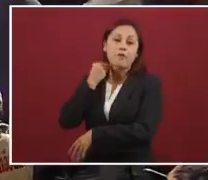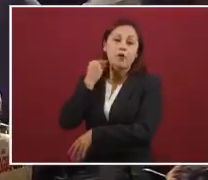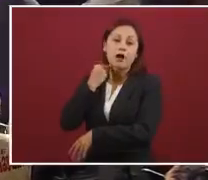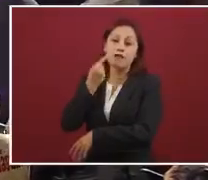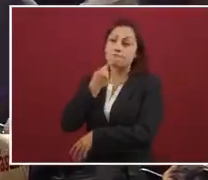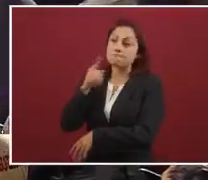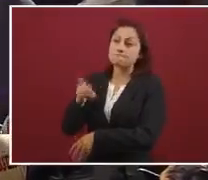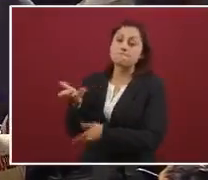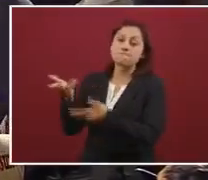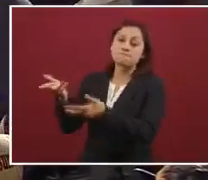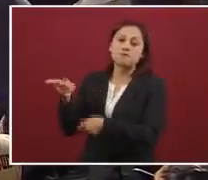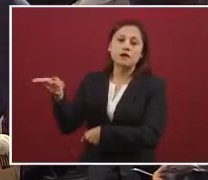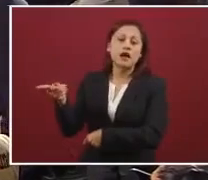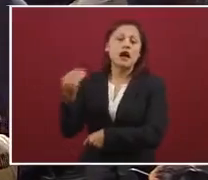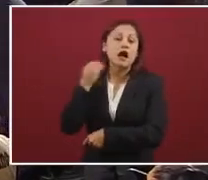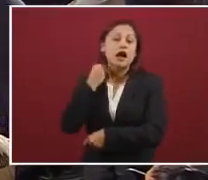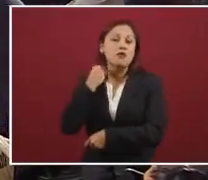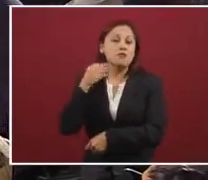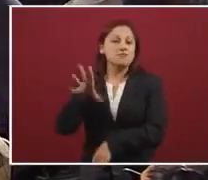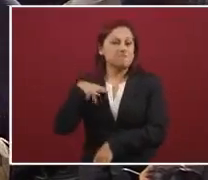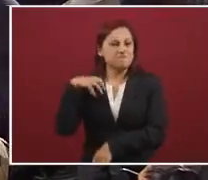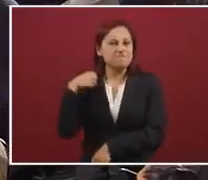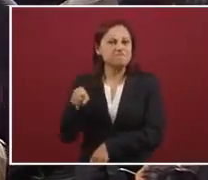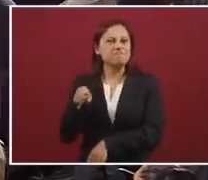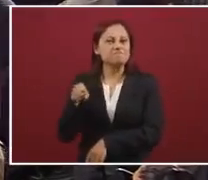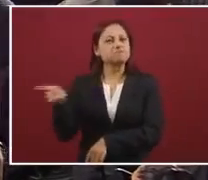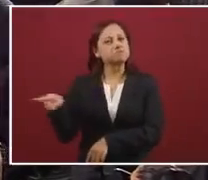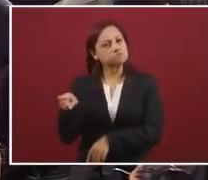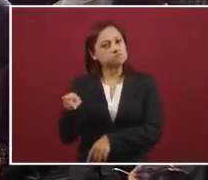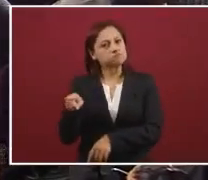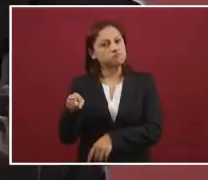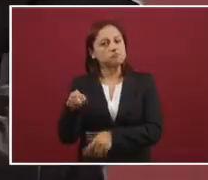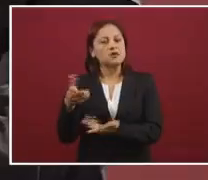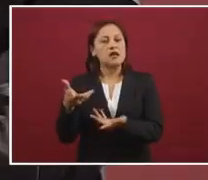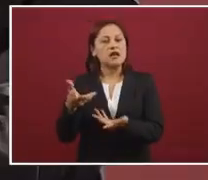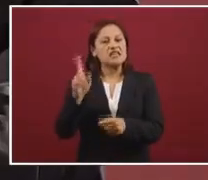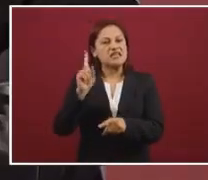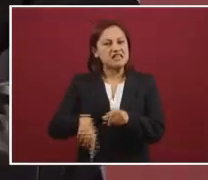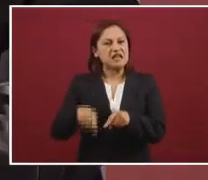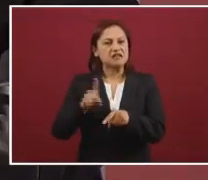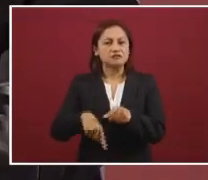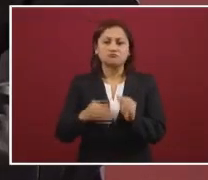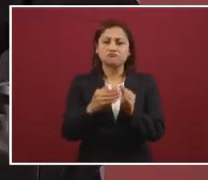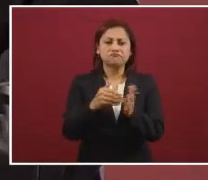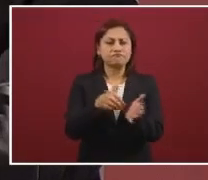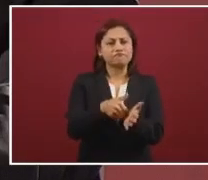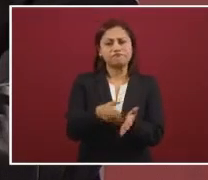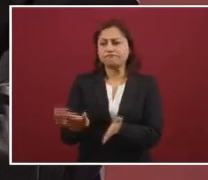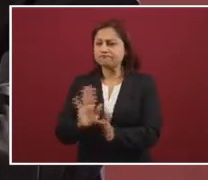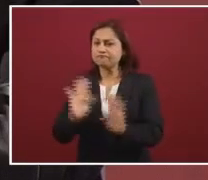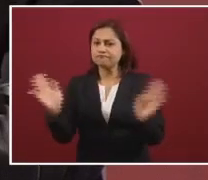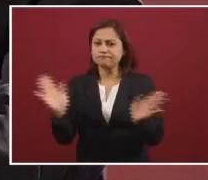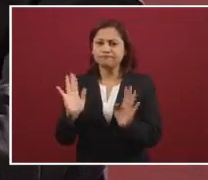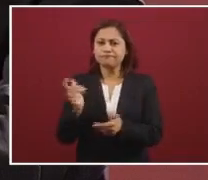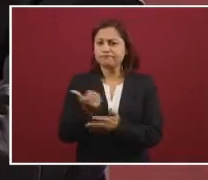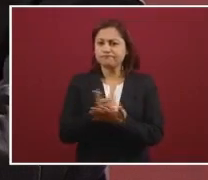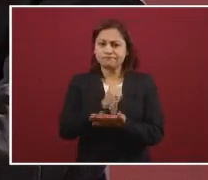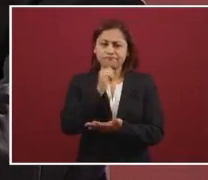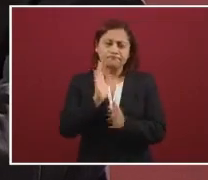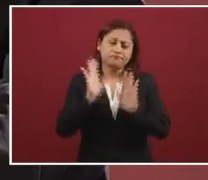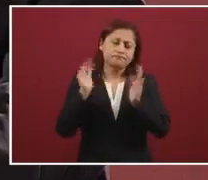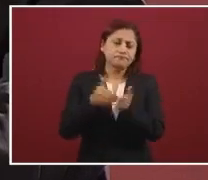chicanadas despojaban a los trabajadores de sus viviendas, de sus